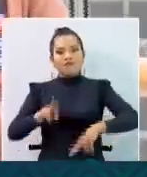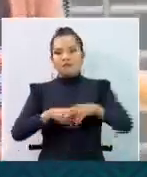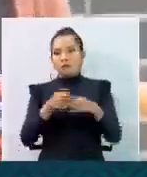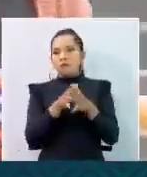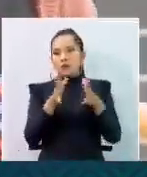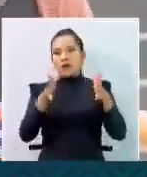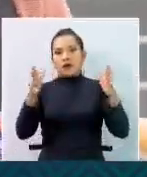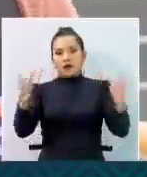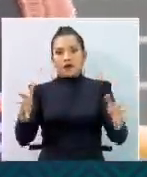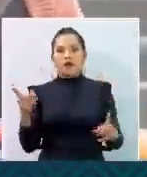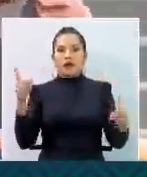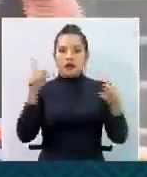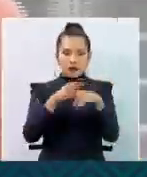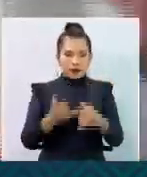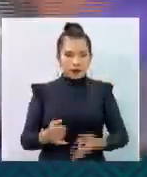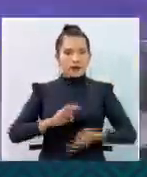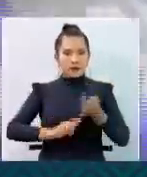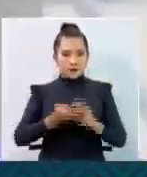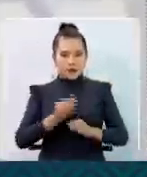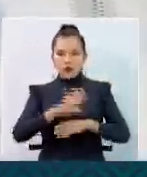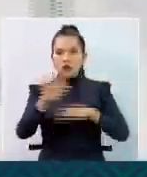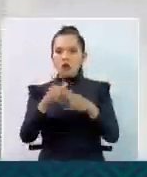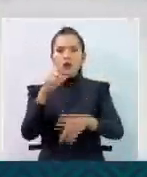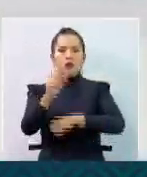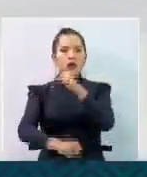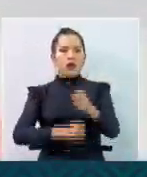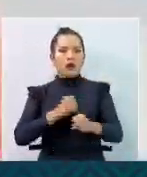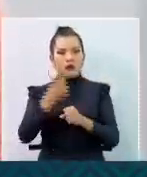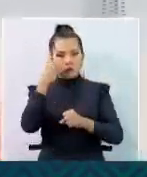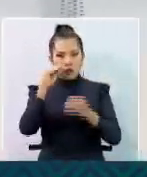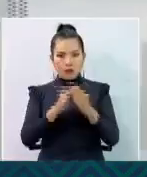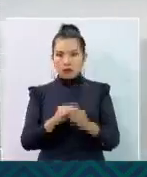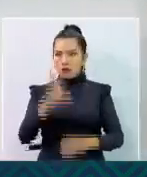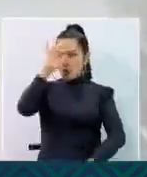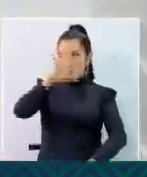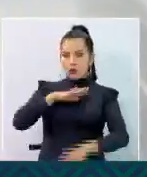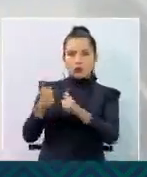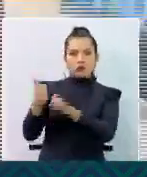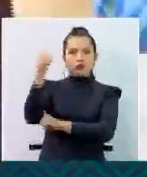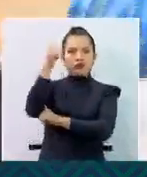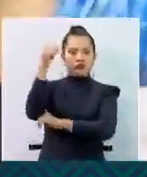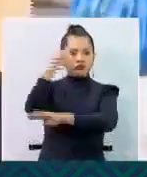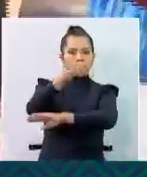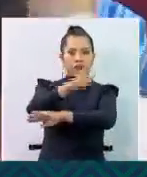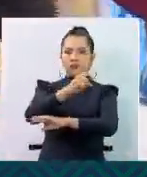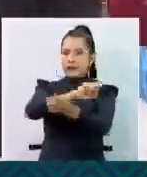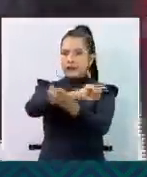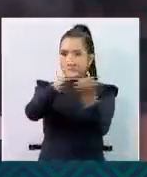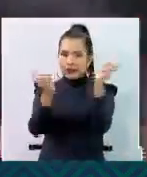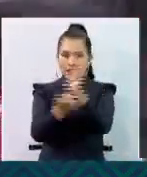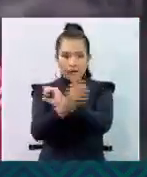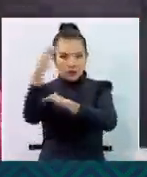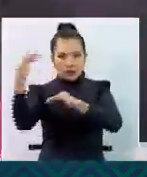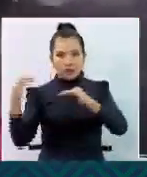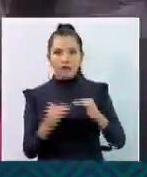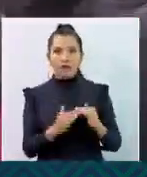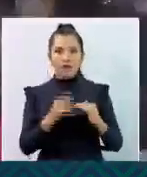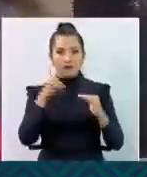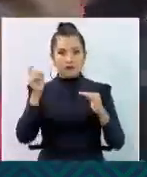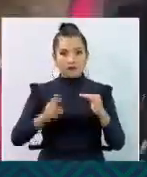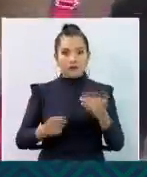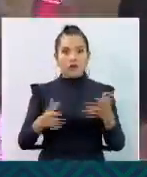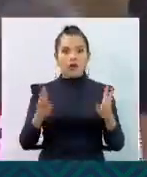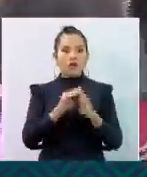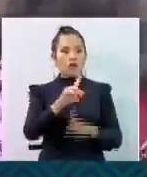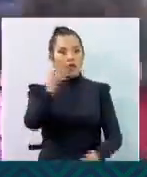a la fecha. Ya con la declaración del año de la despatriarcalización, el 2022, que fue acompañada por medidas programáticas por